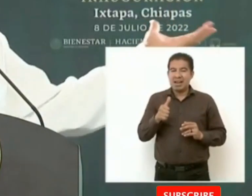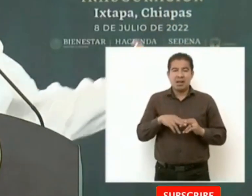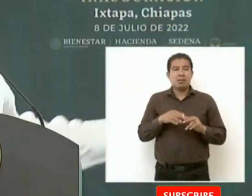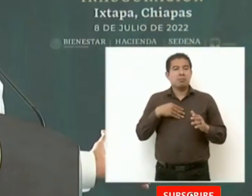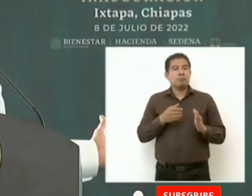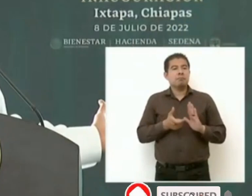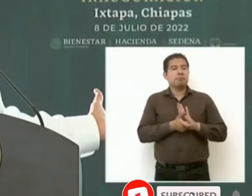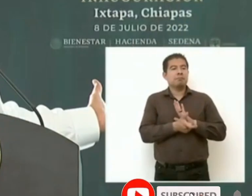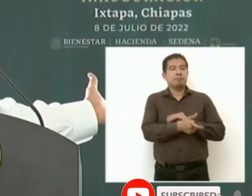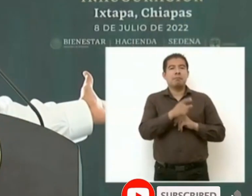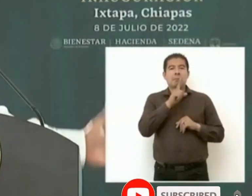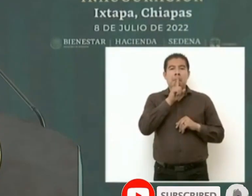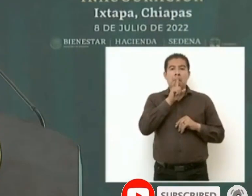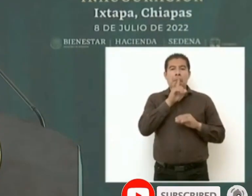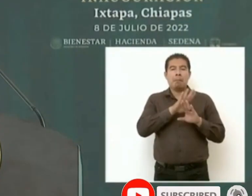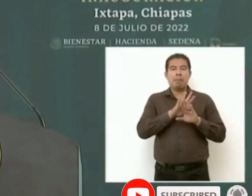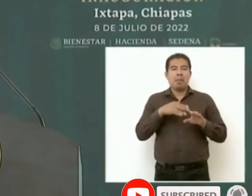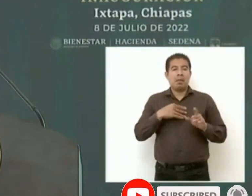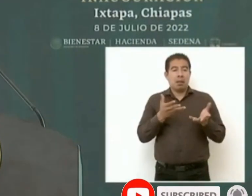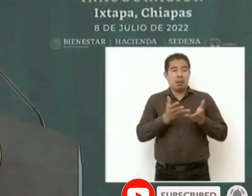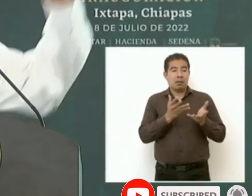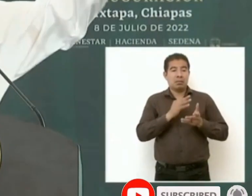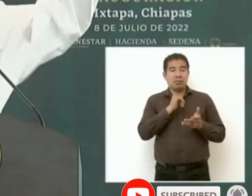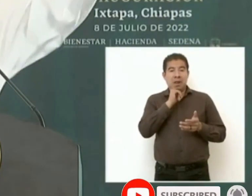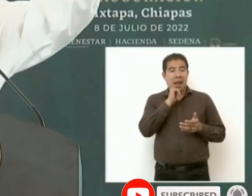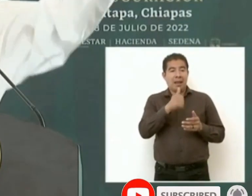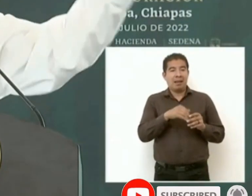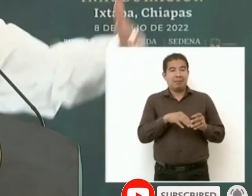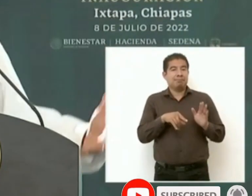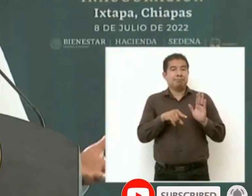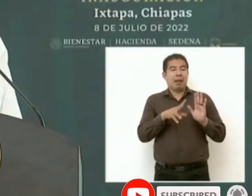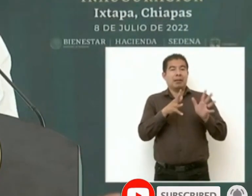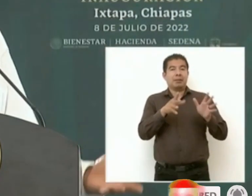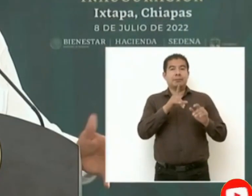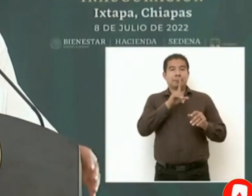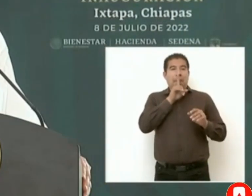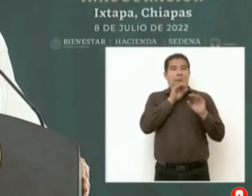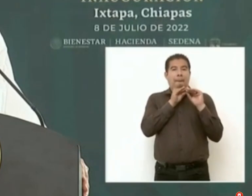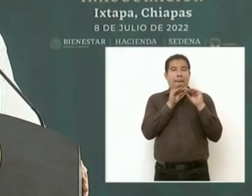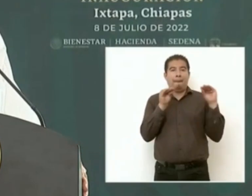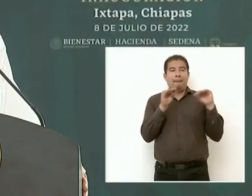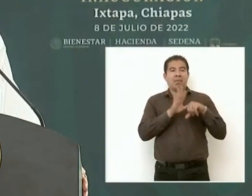soborno, nadie les podía hacer nada, porque era un régimen corrupto,